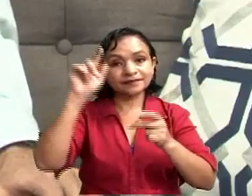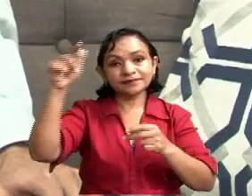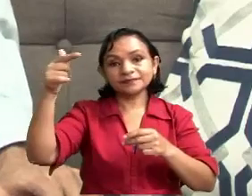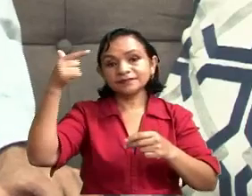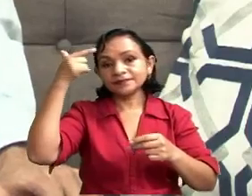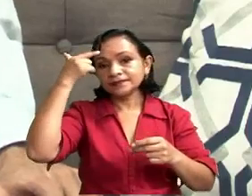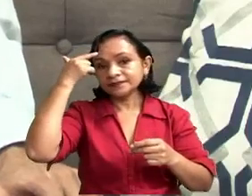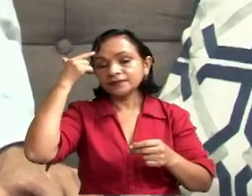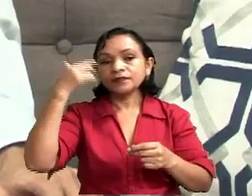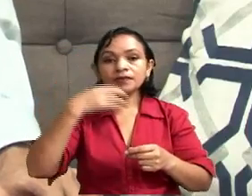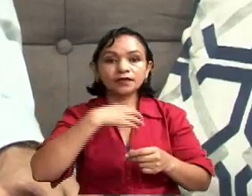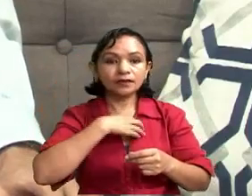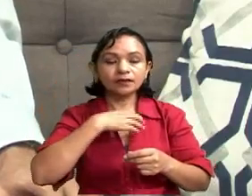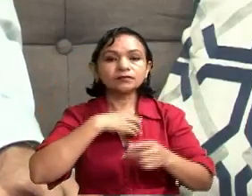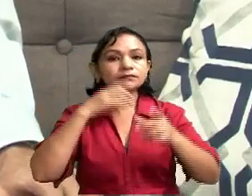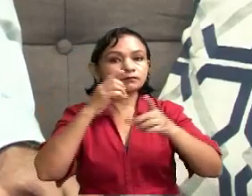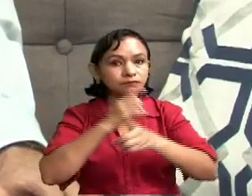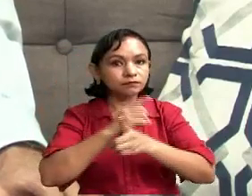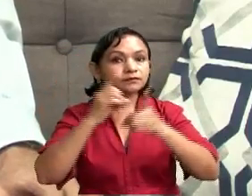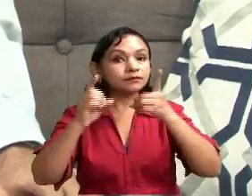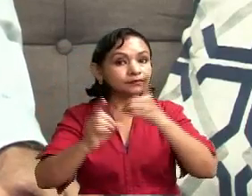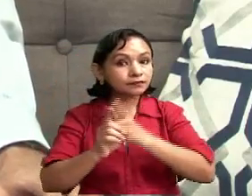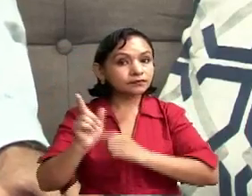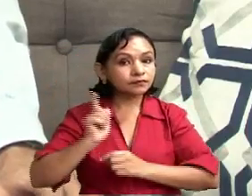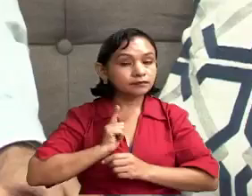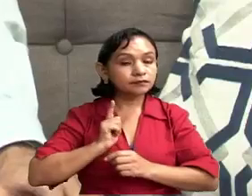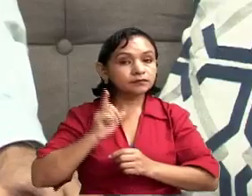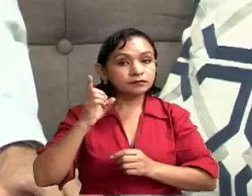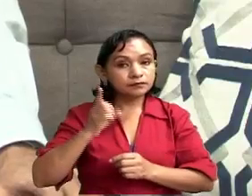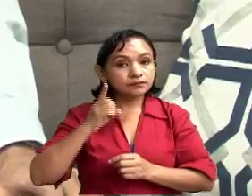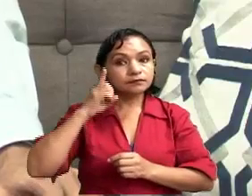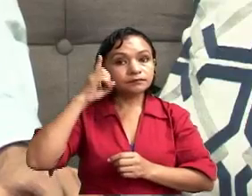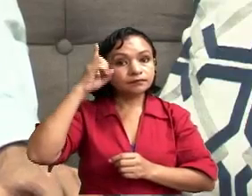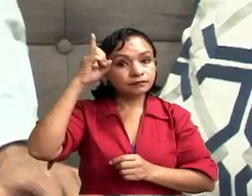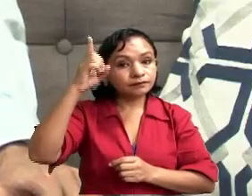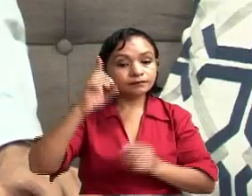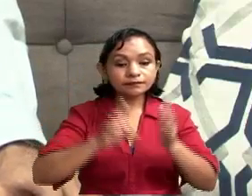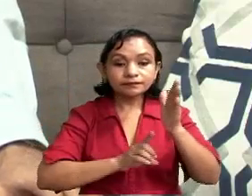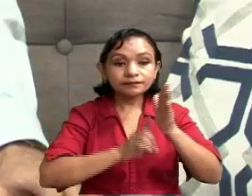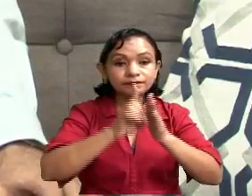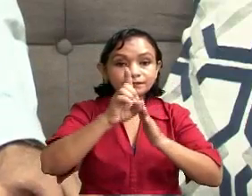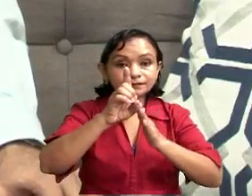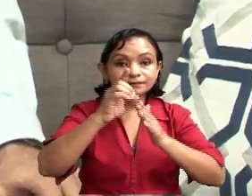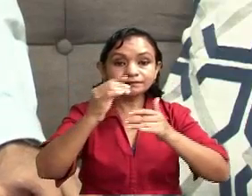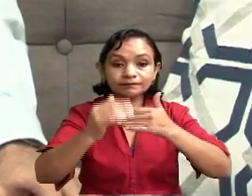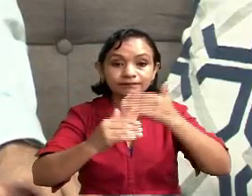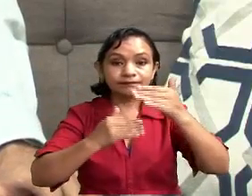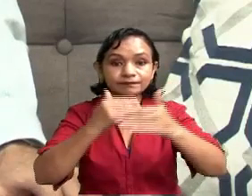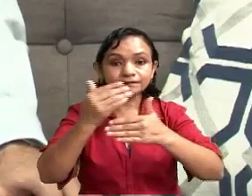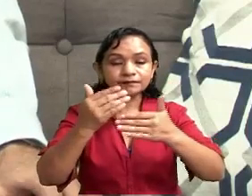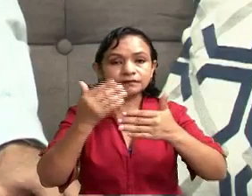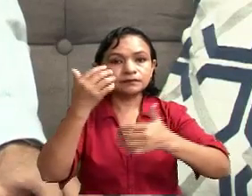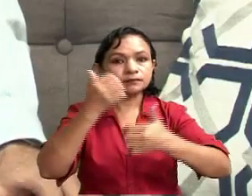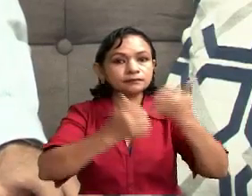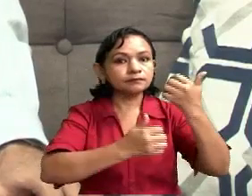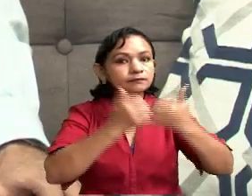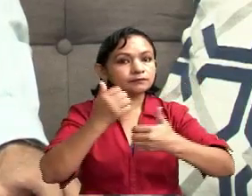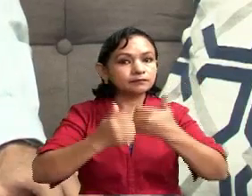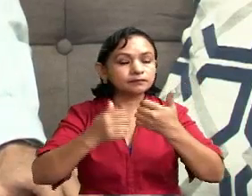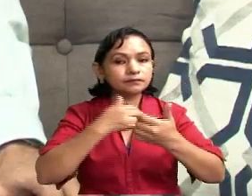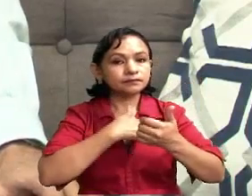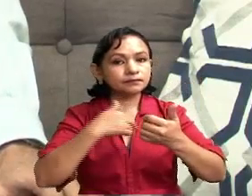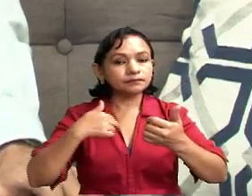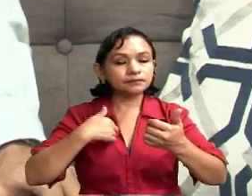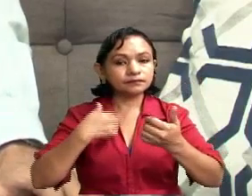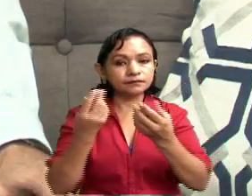gobierno se ha visto obligado a venir desarrollando, producto del daño que causaron a